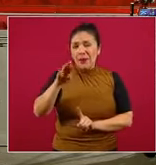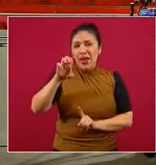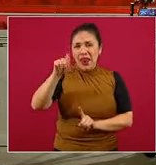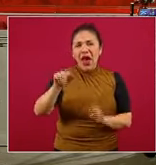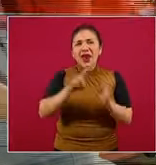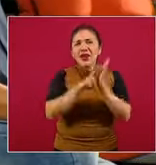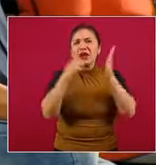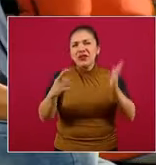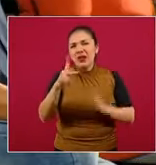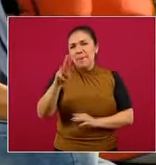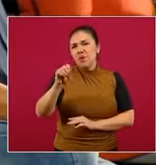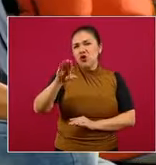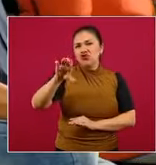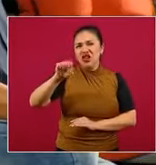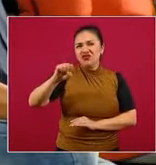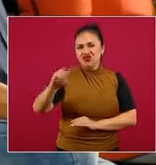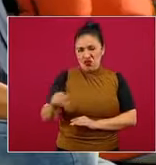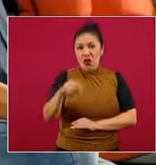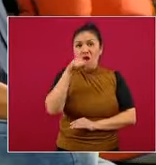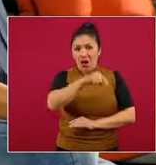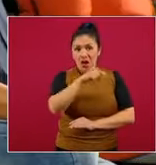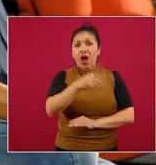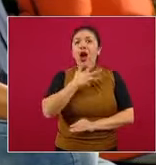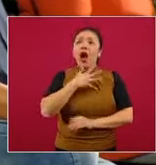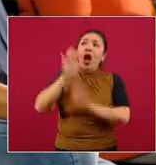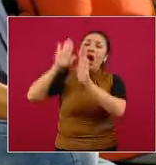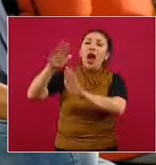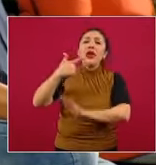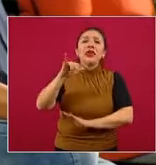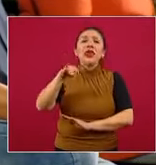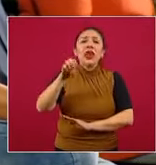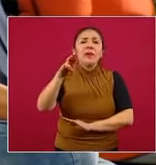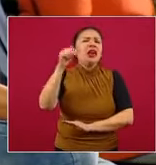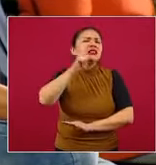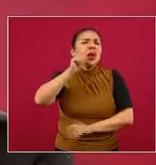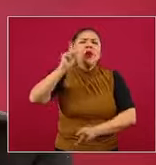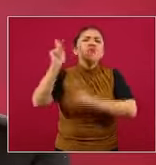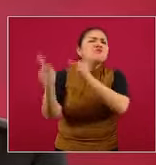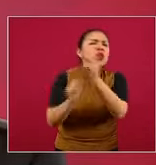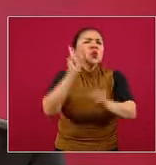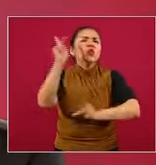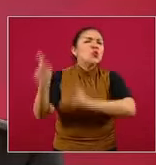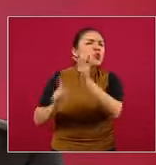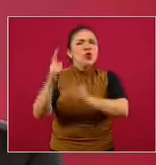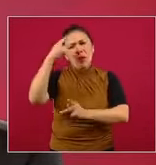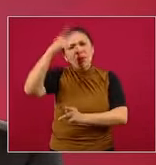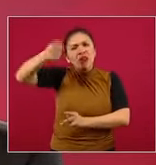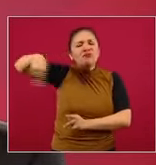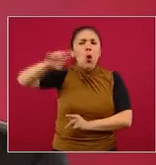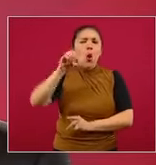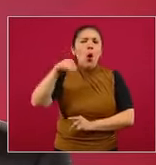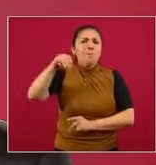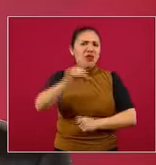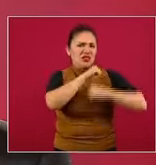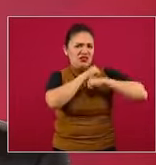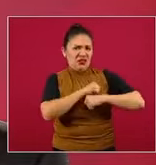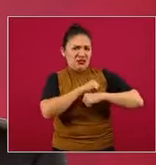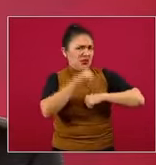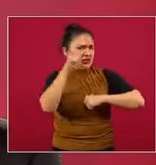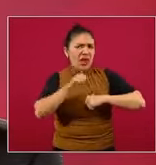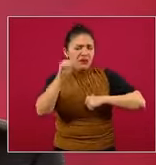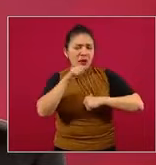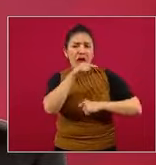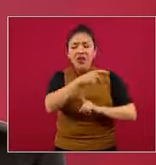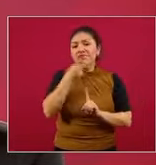la revista mexicana Proceso, ella está en Ginebra y suele hacer preguntas a los funcionarios de la OMS, y